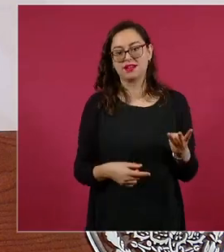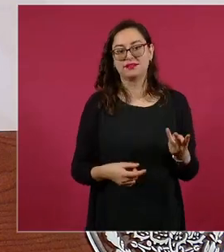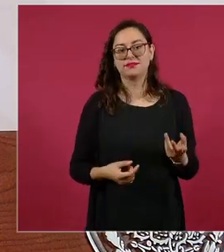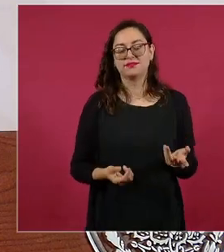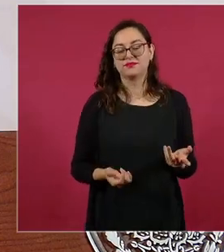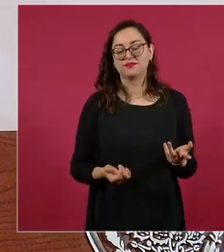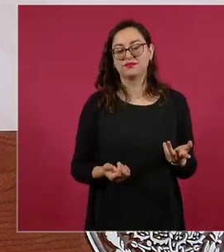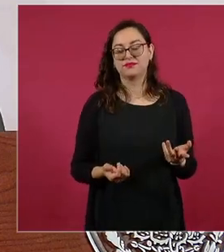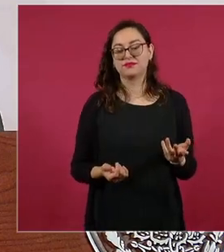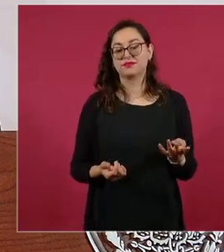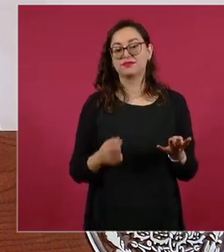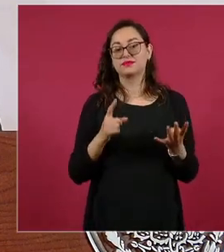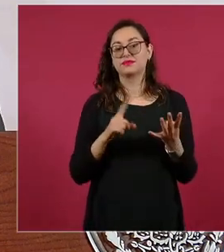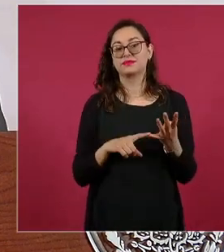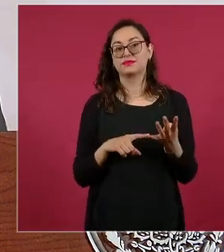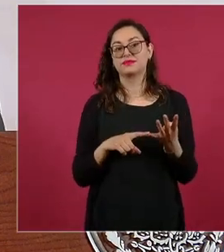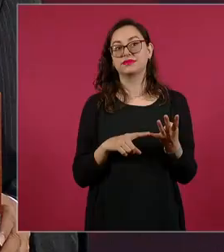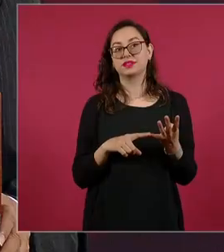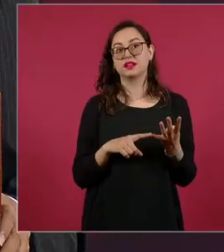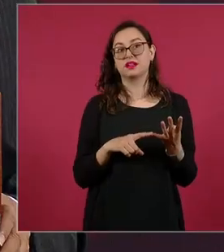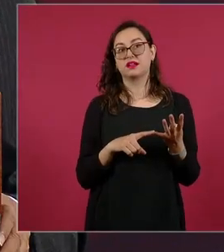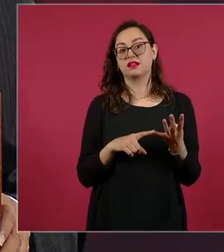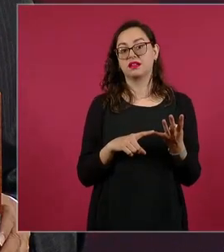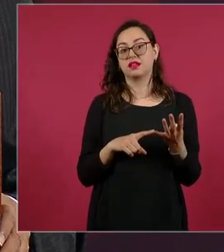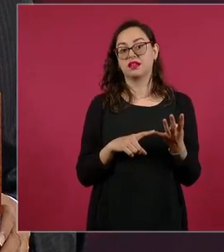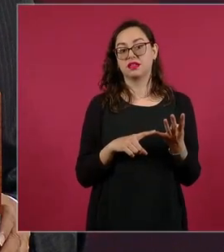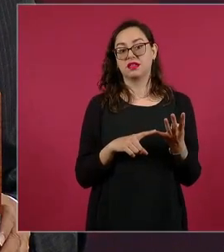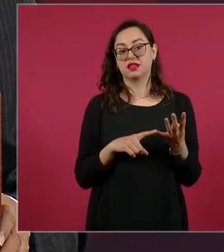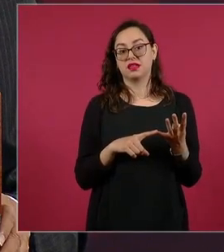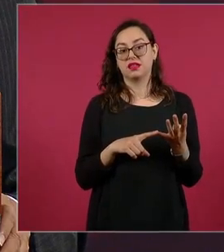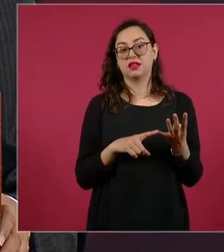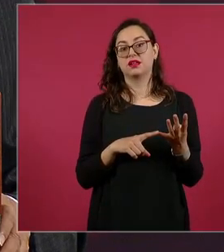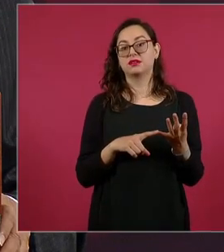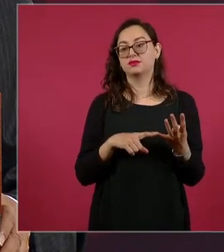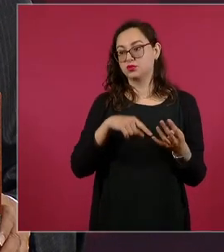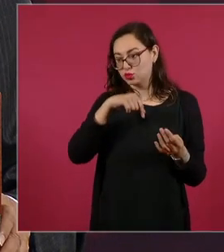el besamano